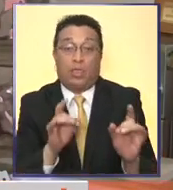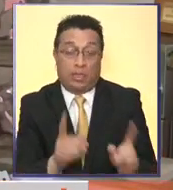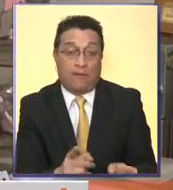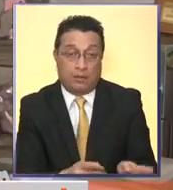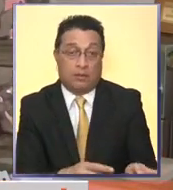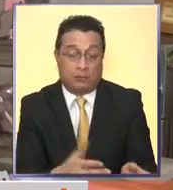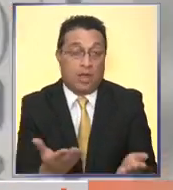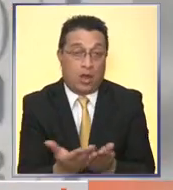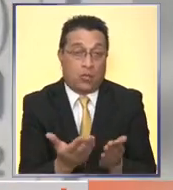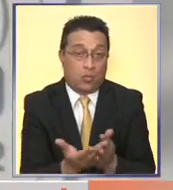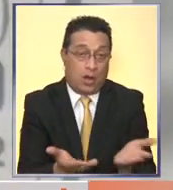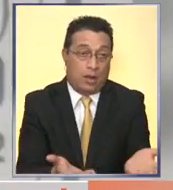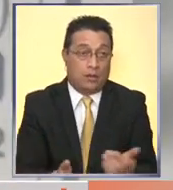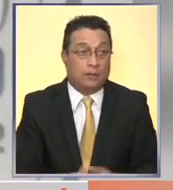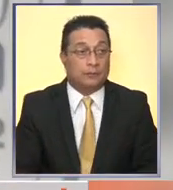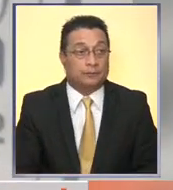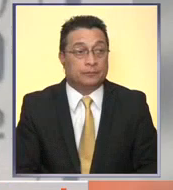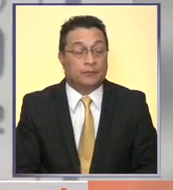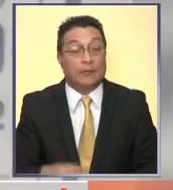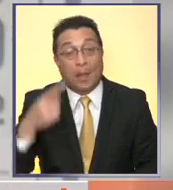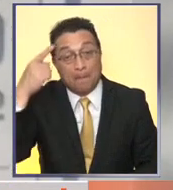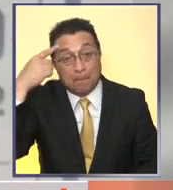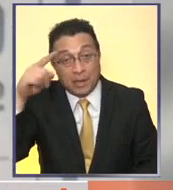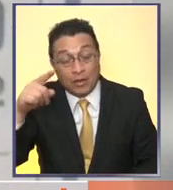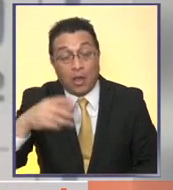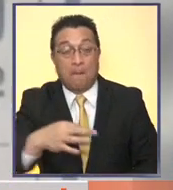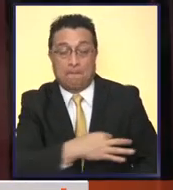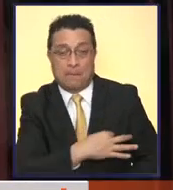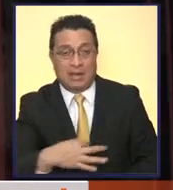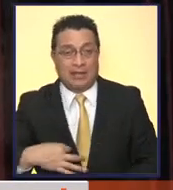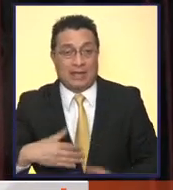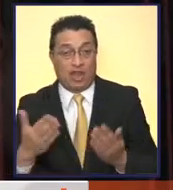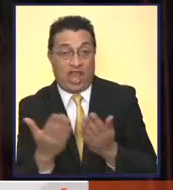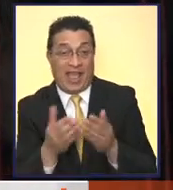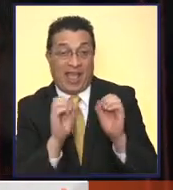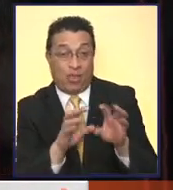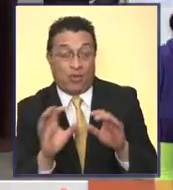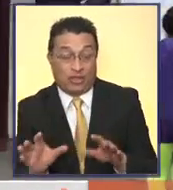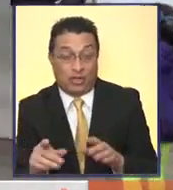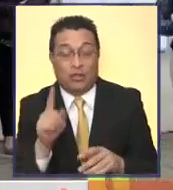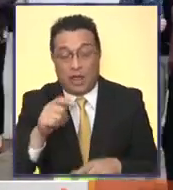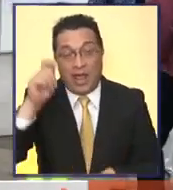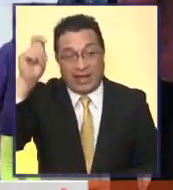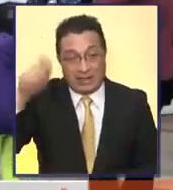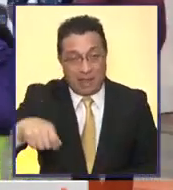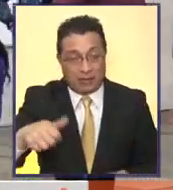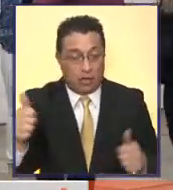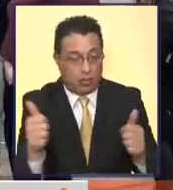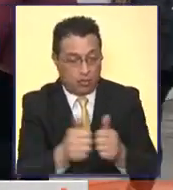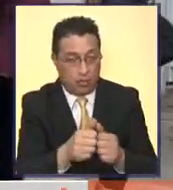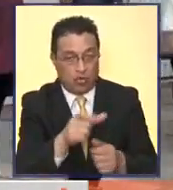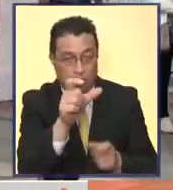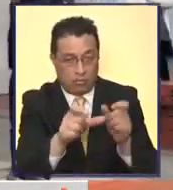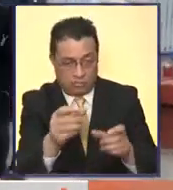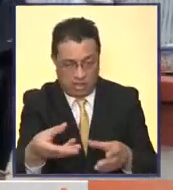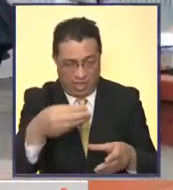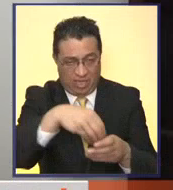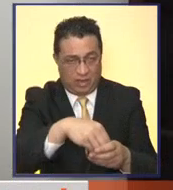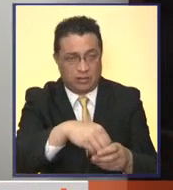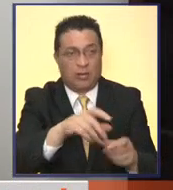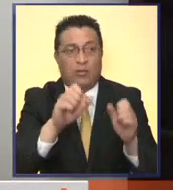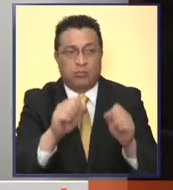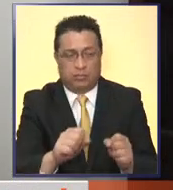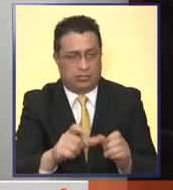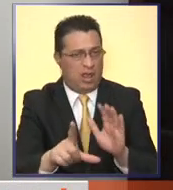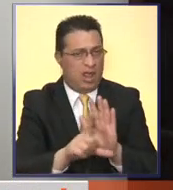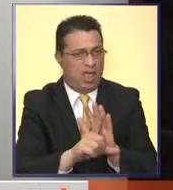nuestro establecimiento educacional. Sin embargo, para el Ministerio de Educación, plantear un remate con alumnos incluidos podría estar incluso fuera